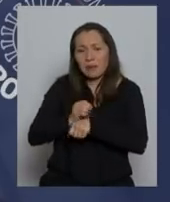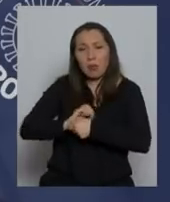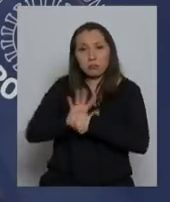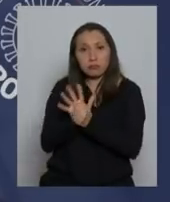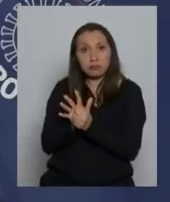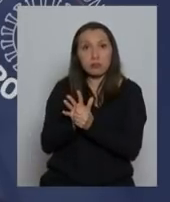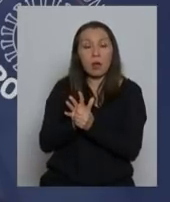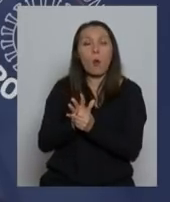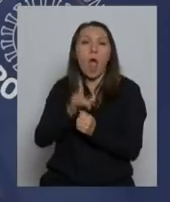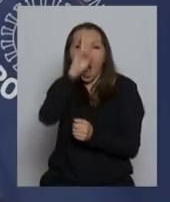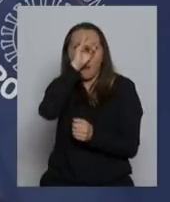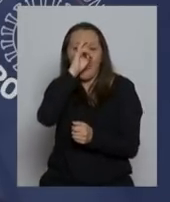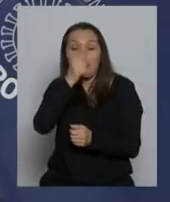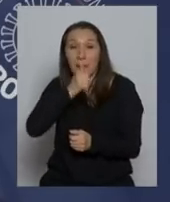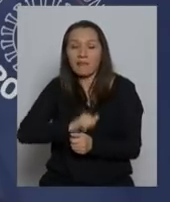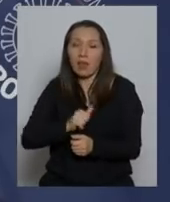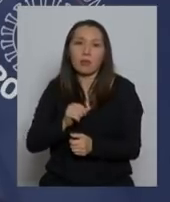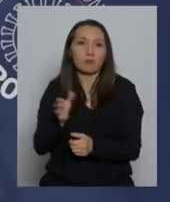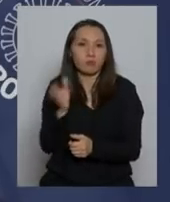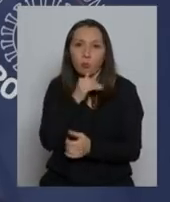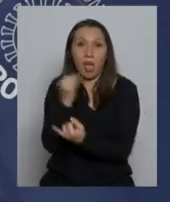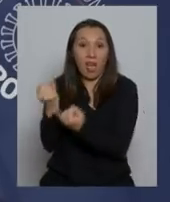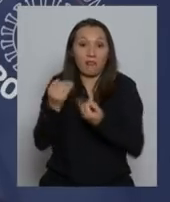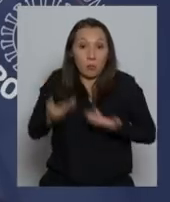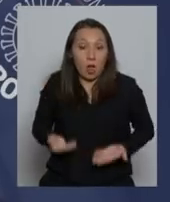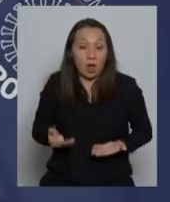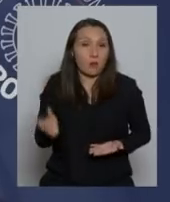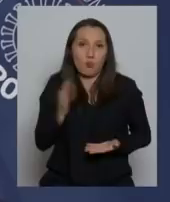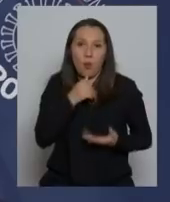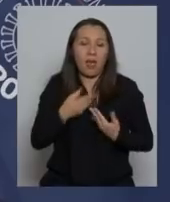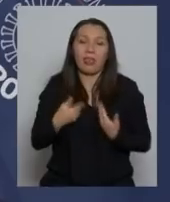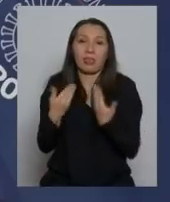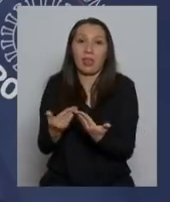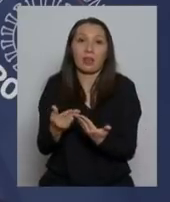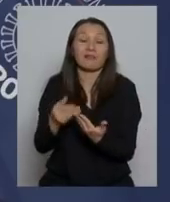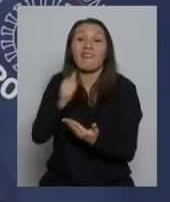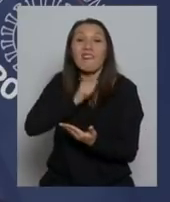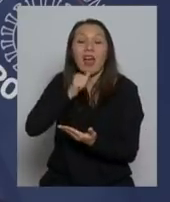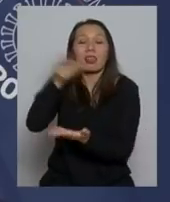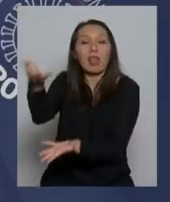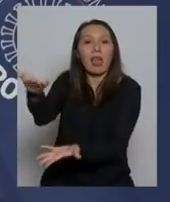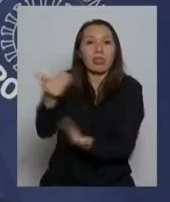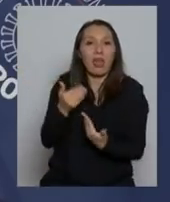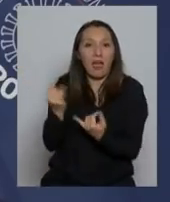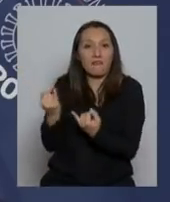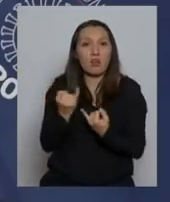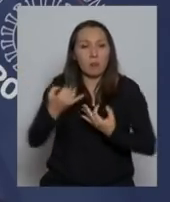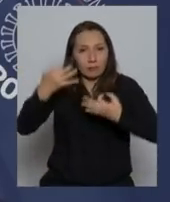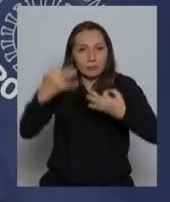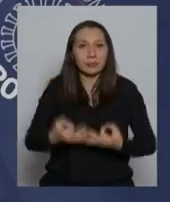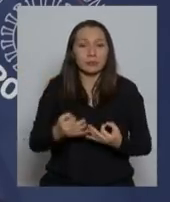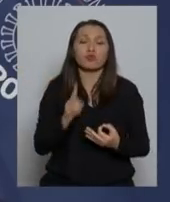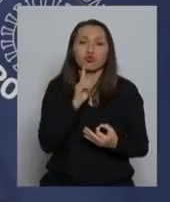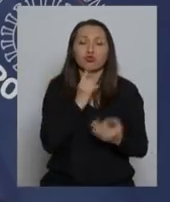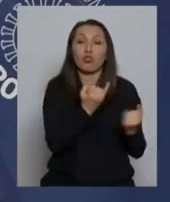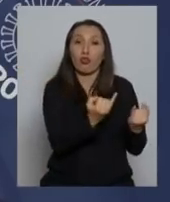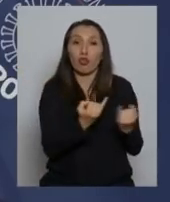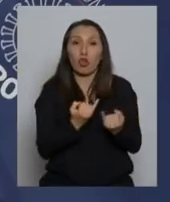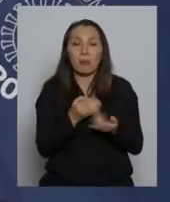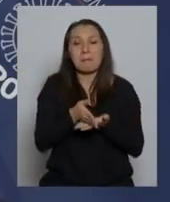red privada, no tengo información hoy día que entregarles, no nos ha llegado en un consolidado, tenemos